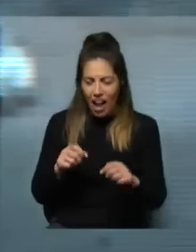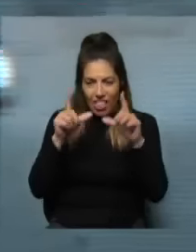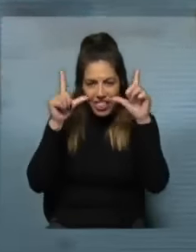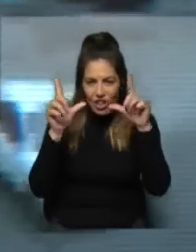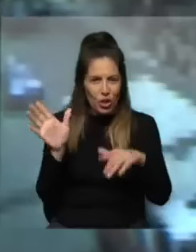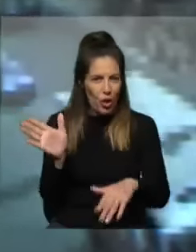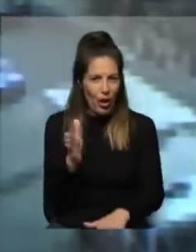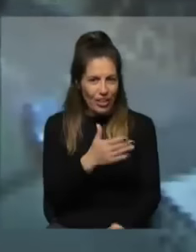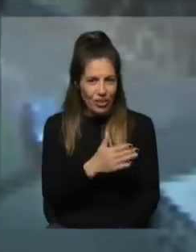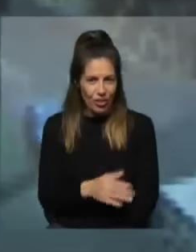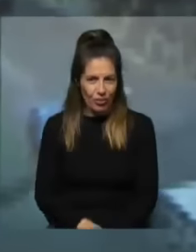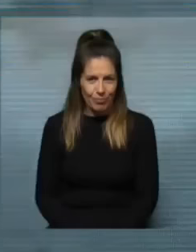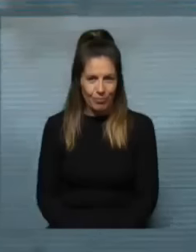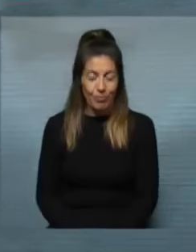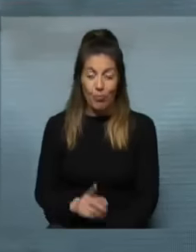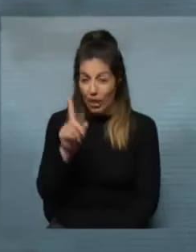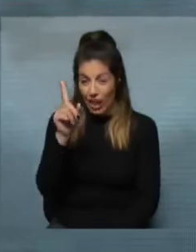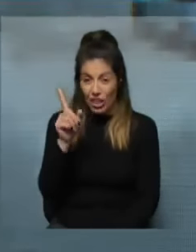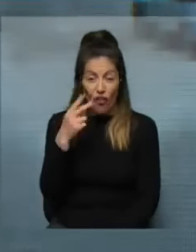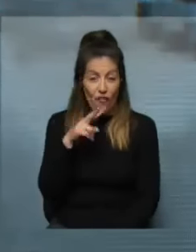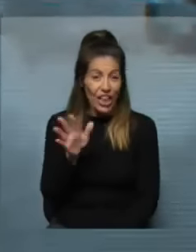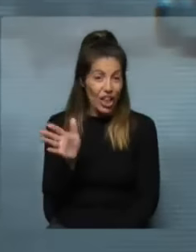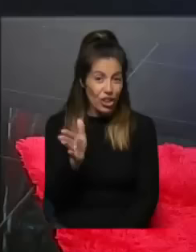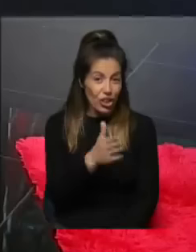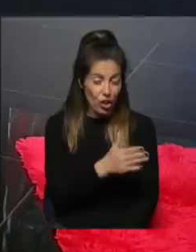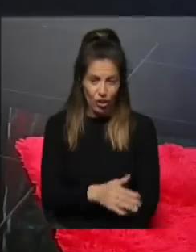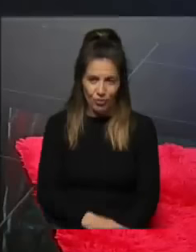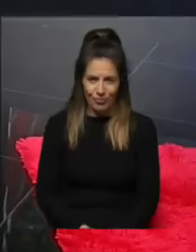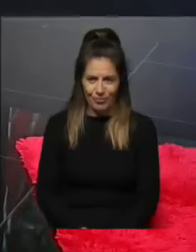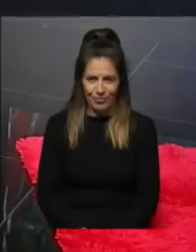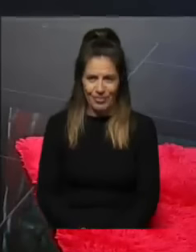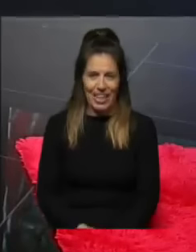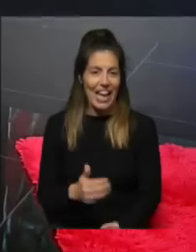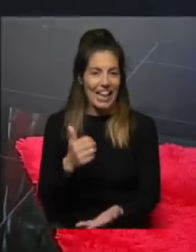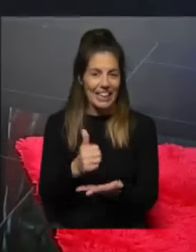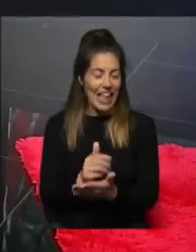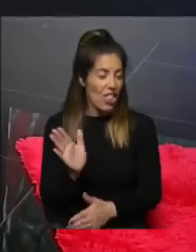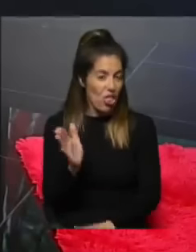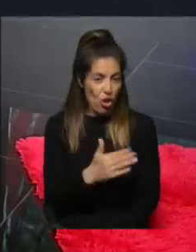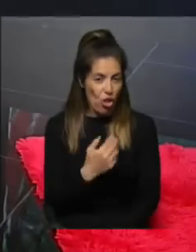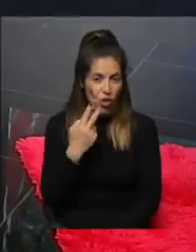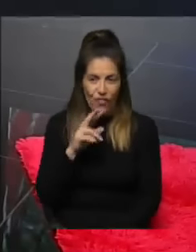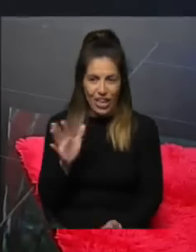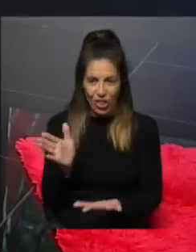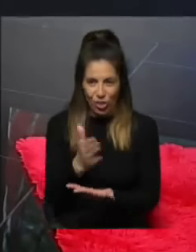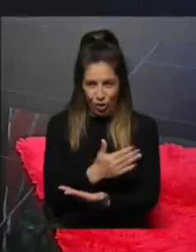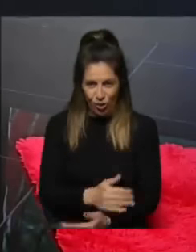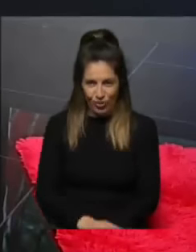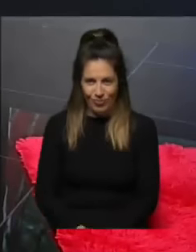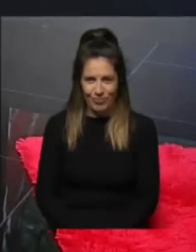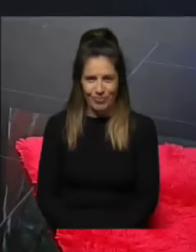Porque es omnipotente. Es verdad. Me encanta. Y omnipresente. Impotente también. Yo, ¡no!